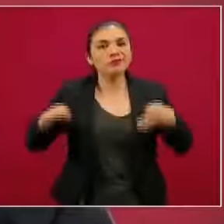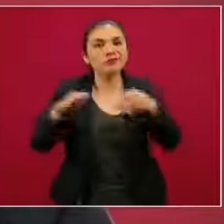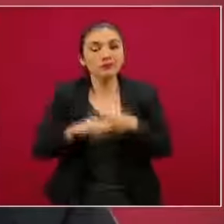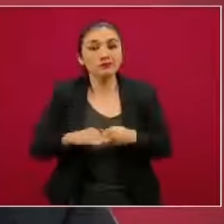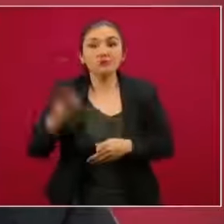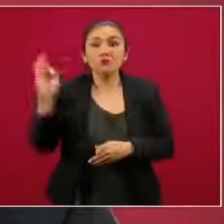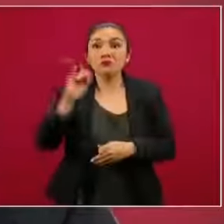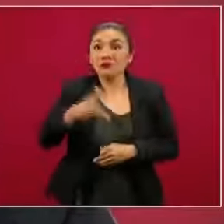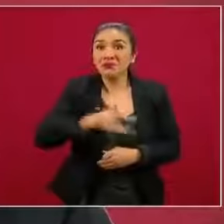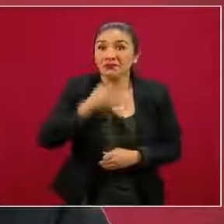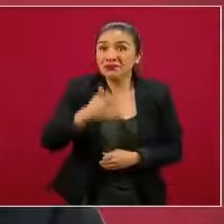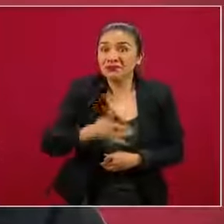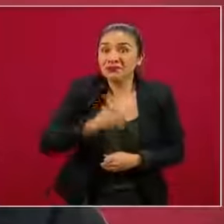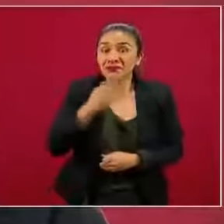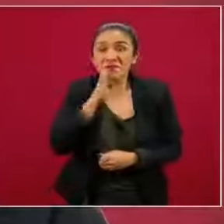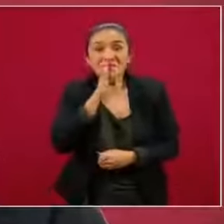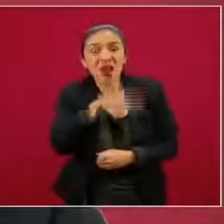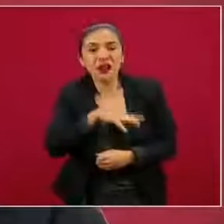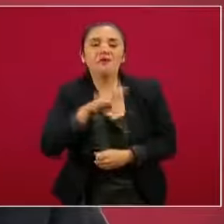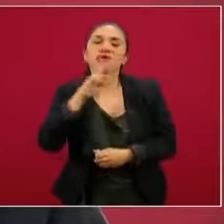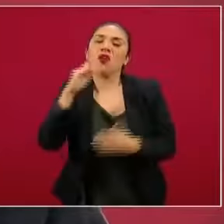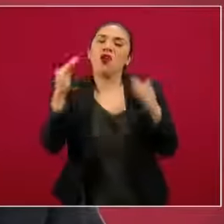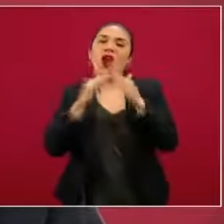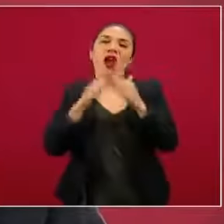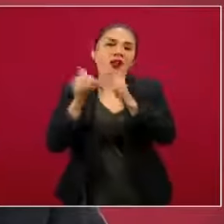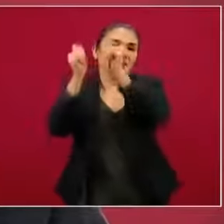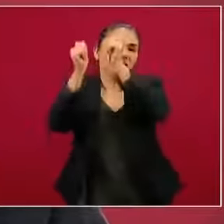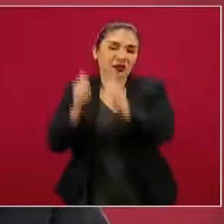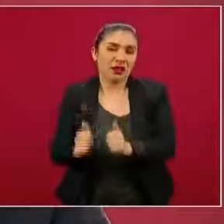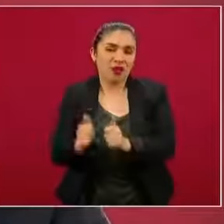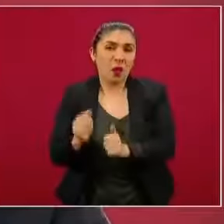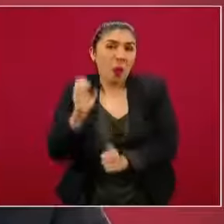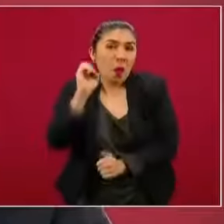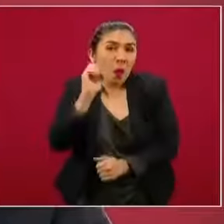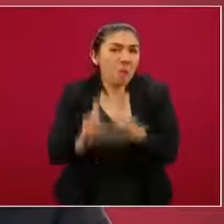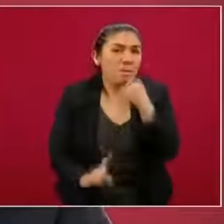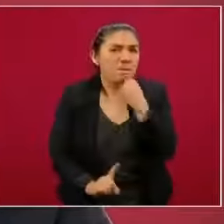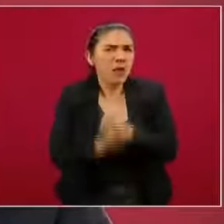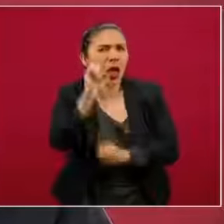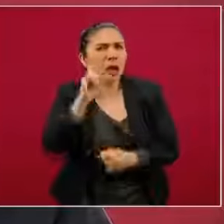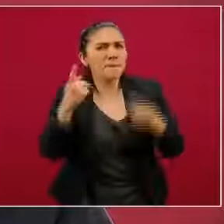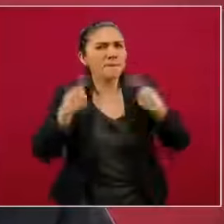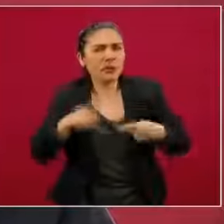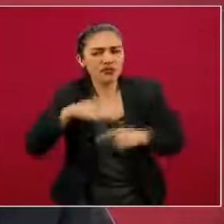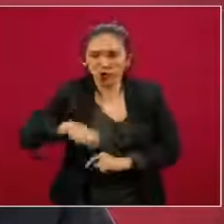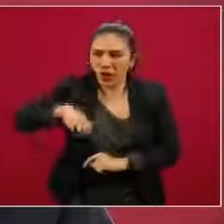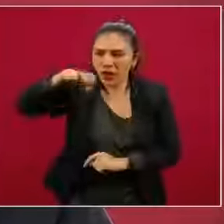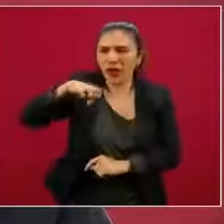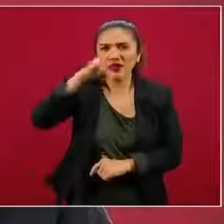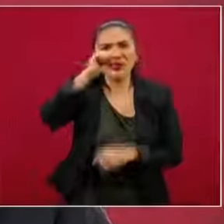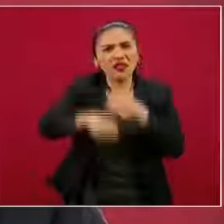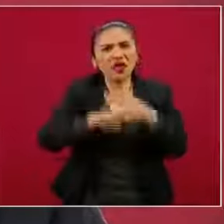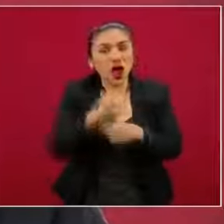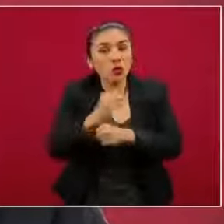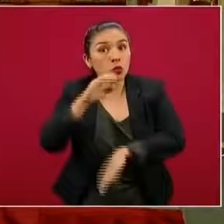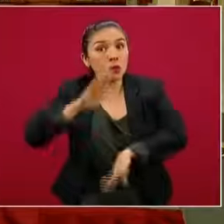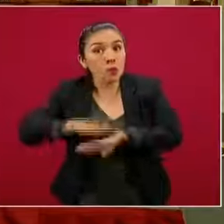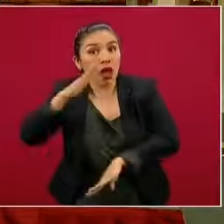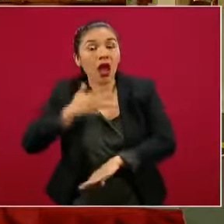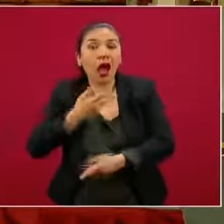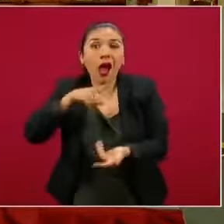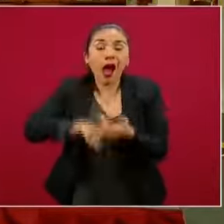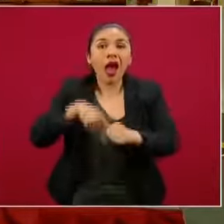si tenemos síntomas, quedarnos en casa, excepto que se trate de una persona de 60 o más años de edad con